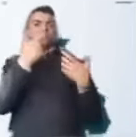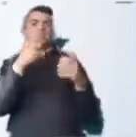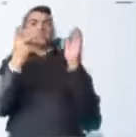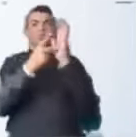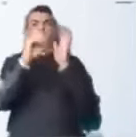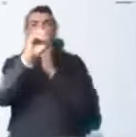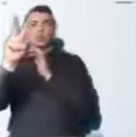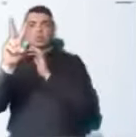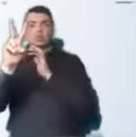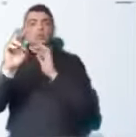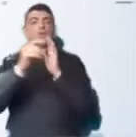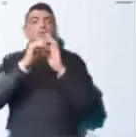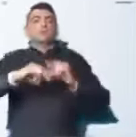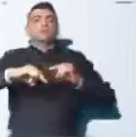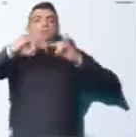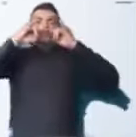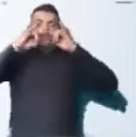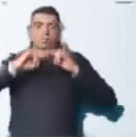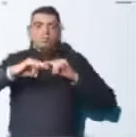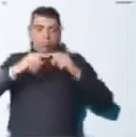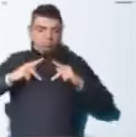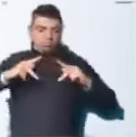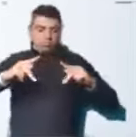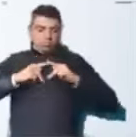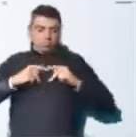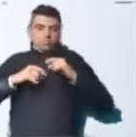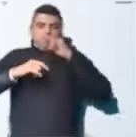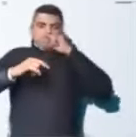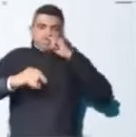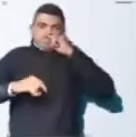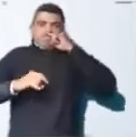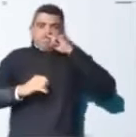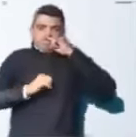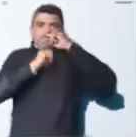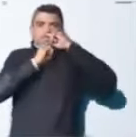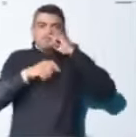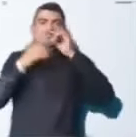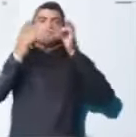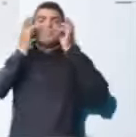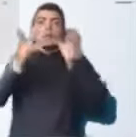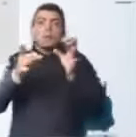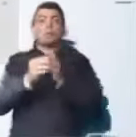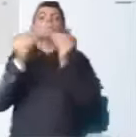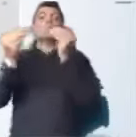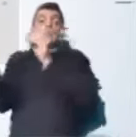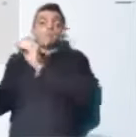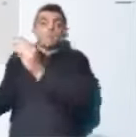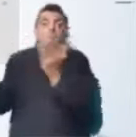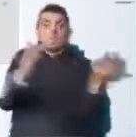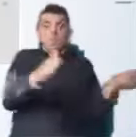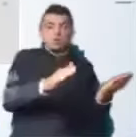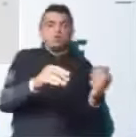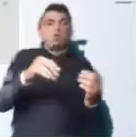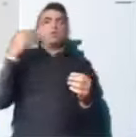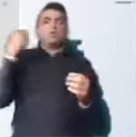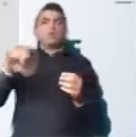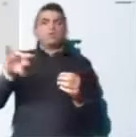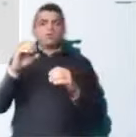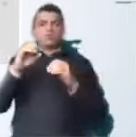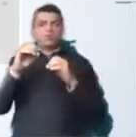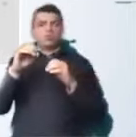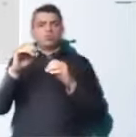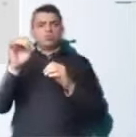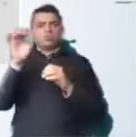agudo grave. Es un virus que ocasionó muchísimas muertes y es un virus que fue transmitido por un